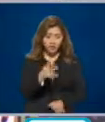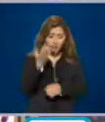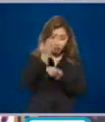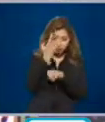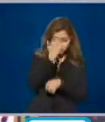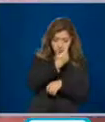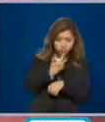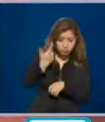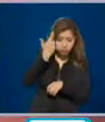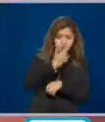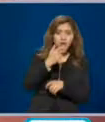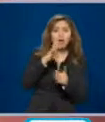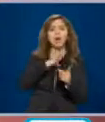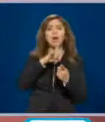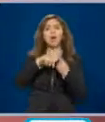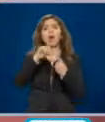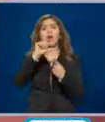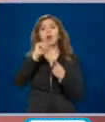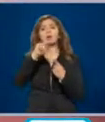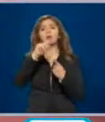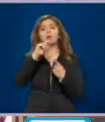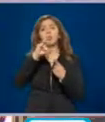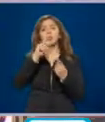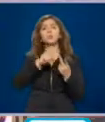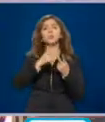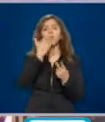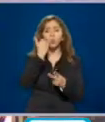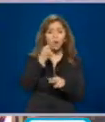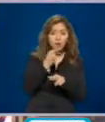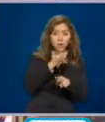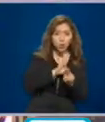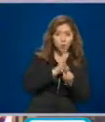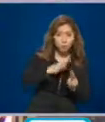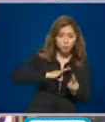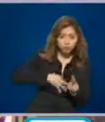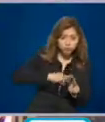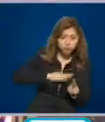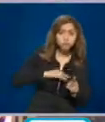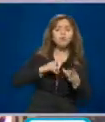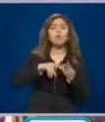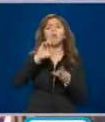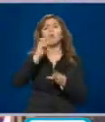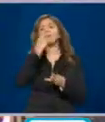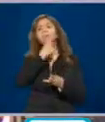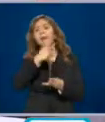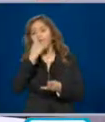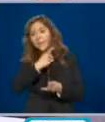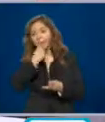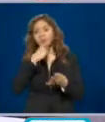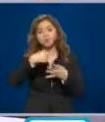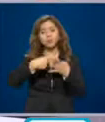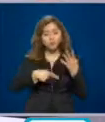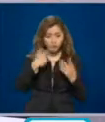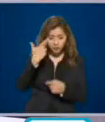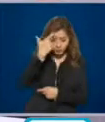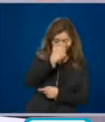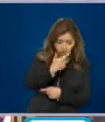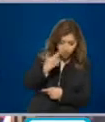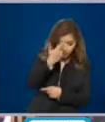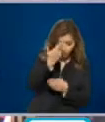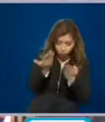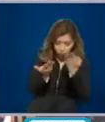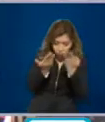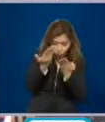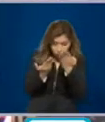tienen anticuerpos, si no hay procesos infecciosos agudos, o si, por ejemplo, diabéticos, etcétera. Claro. Se hacen las pruebas de